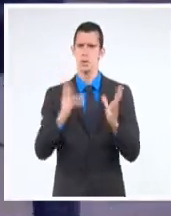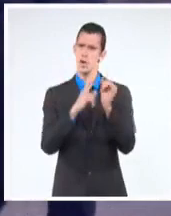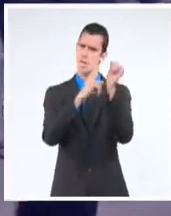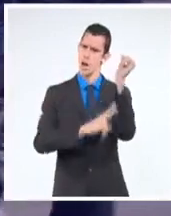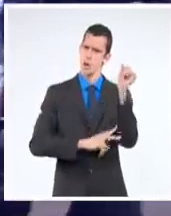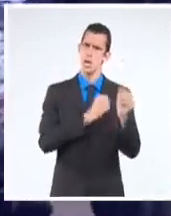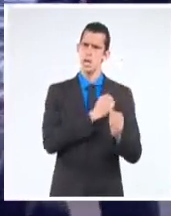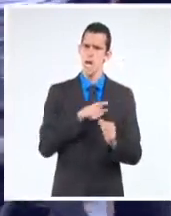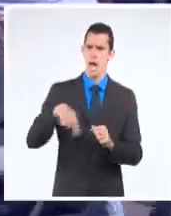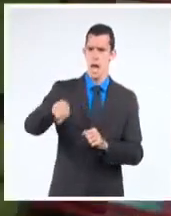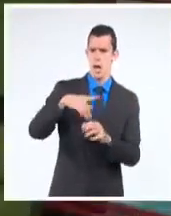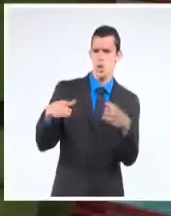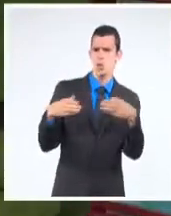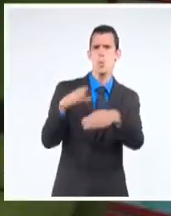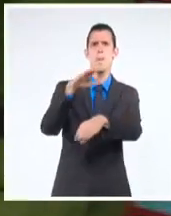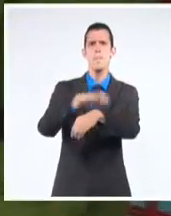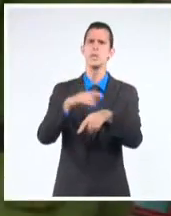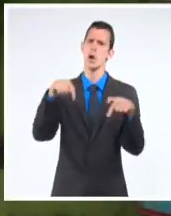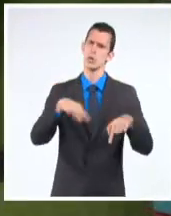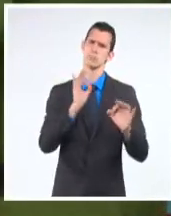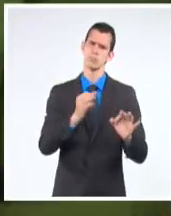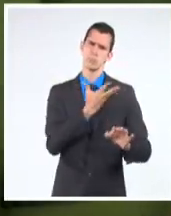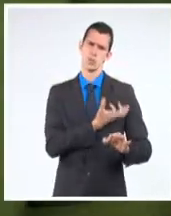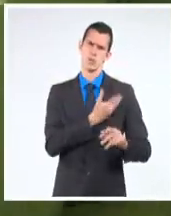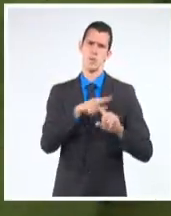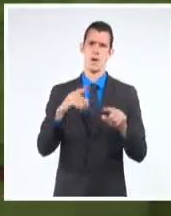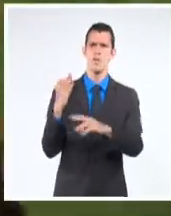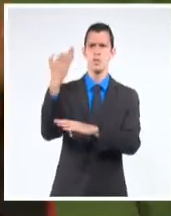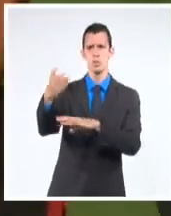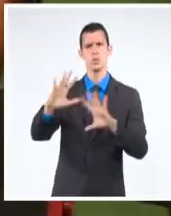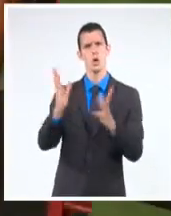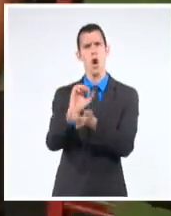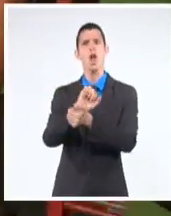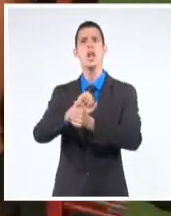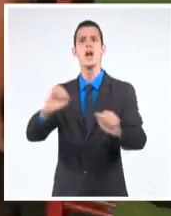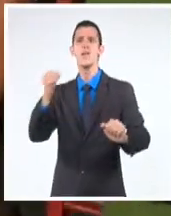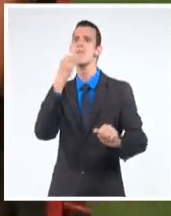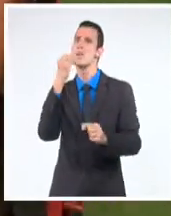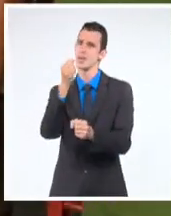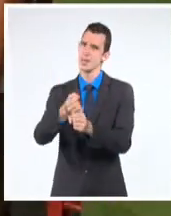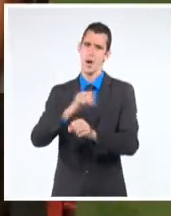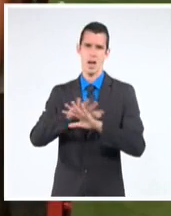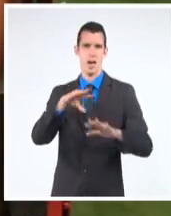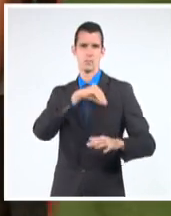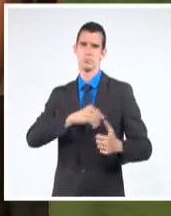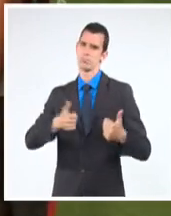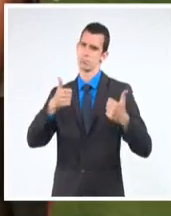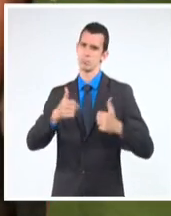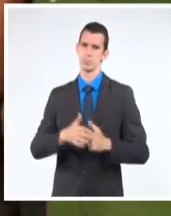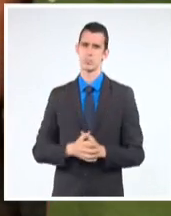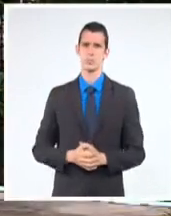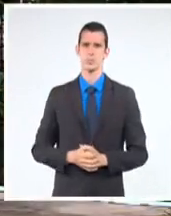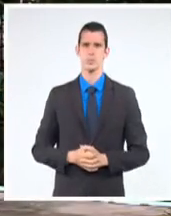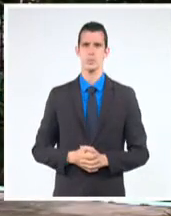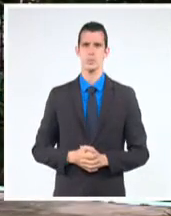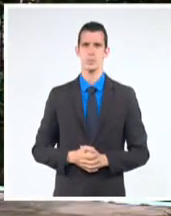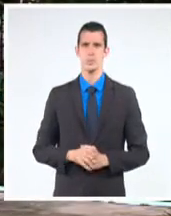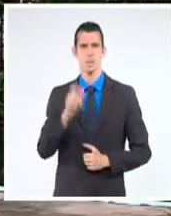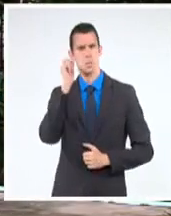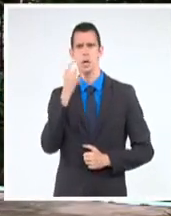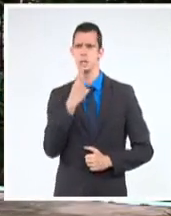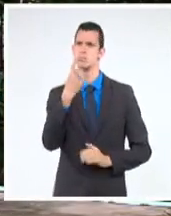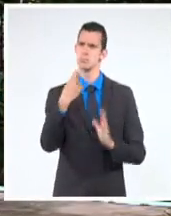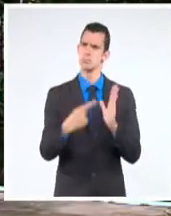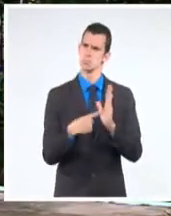humano mediante el respeto a la dignidad de las personas. Yo comparto ese pensamiento desde mi posición de joven, de militante,